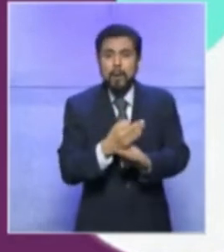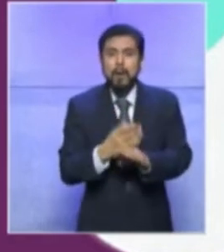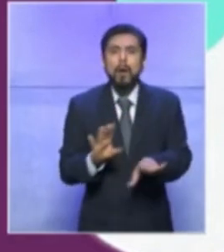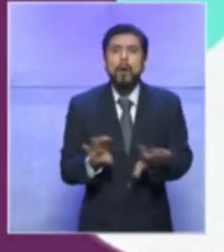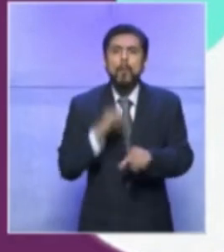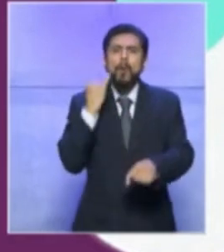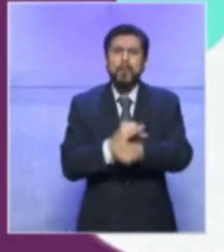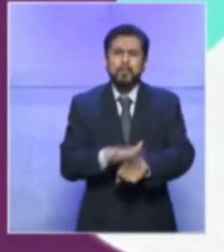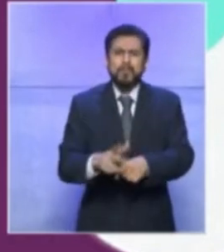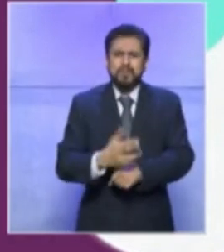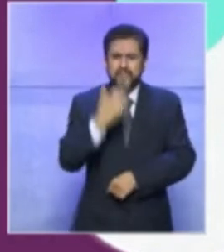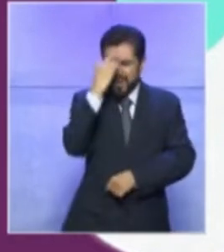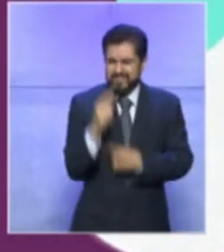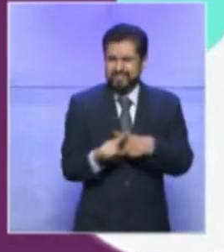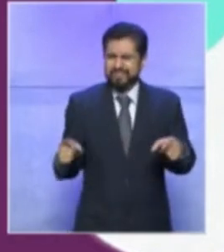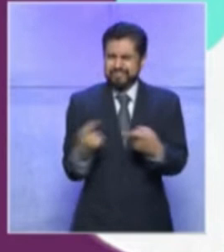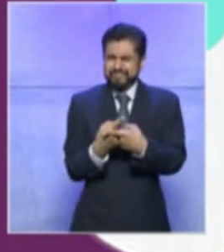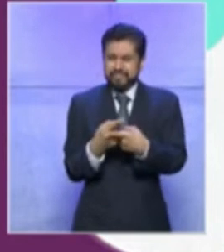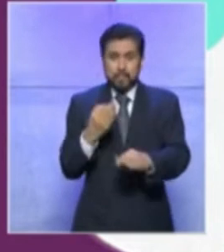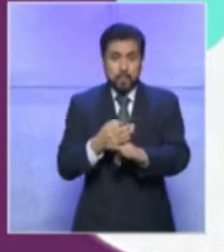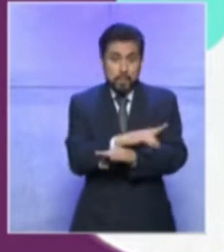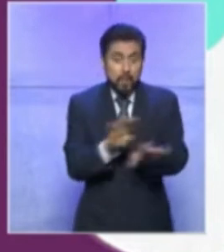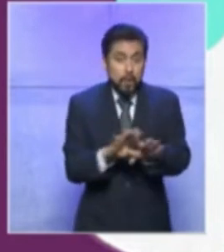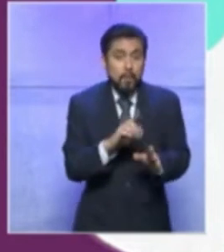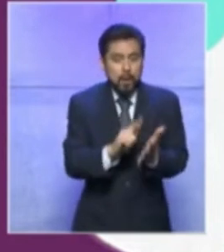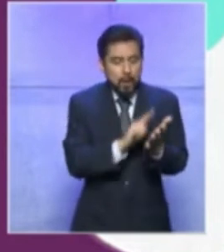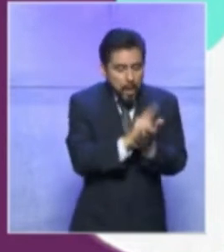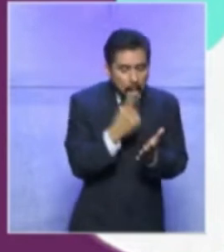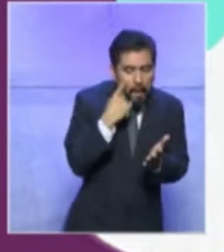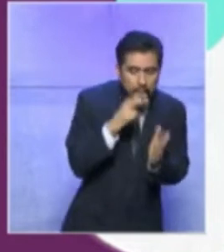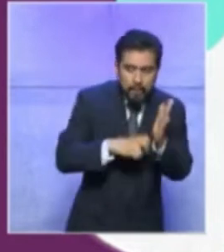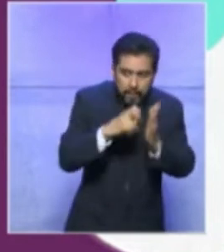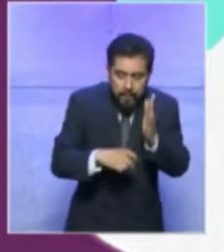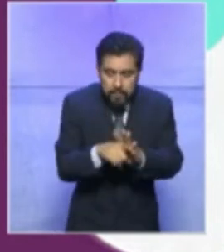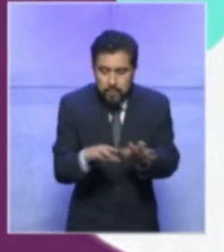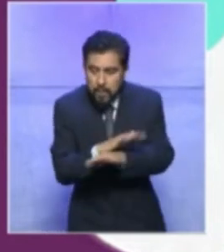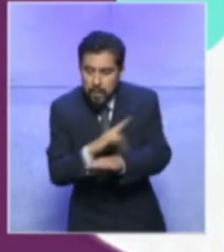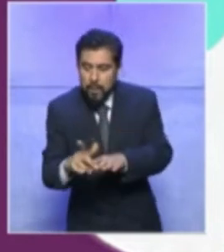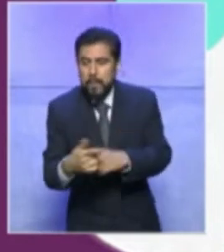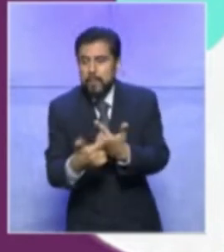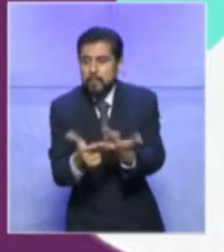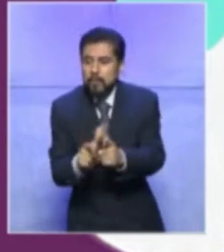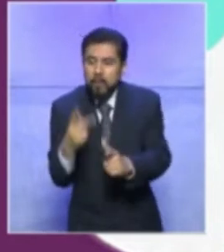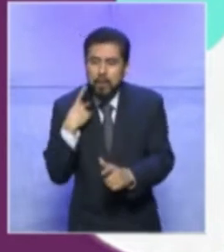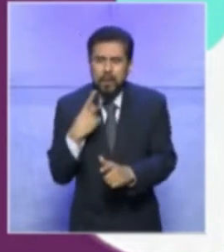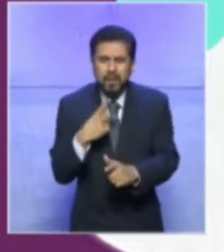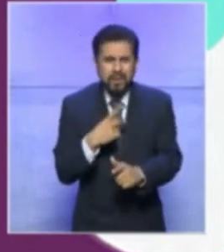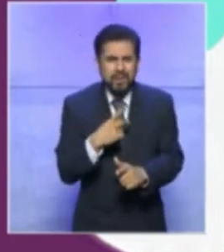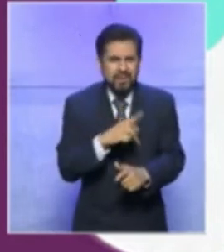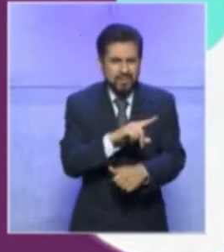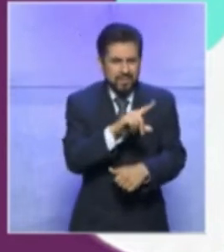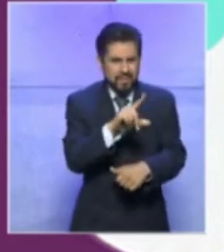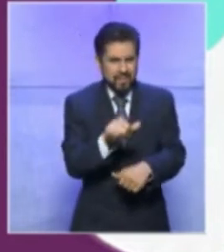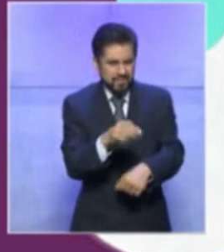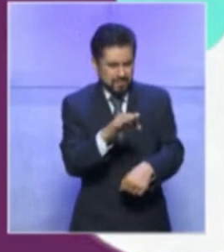las propuestas de interpretación sobre las formas en que se deben aplicar las fórmulas de representación proporcional surjan después de los resultados.